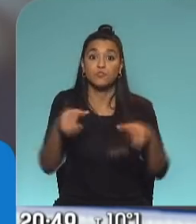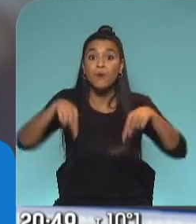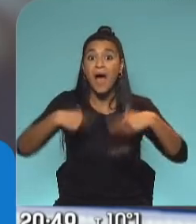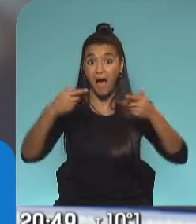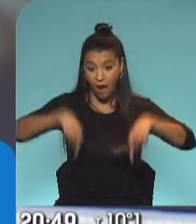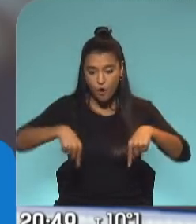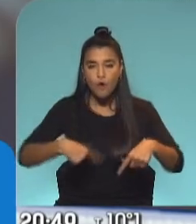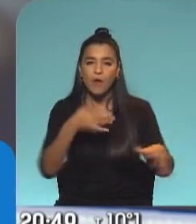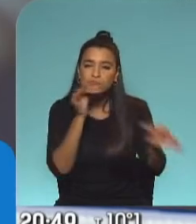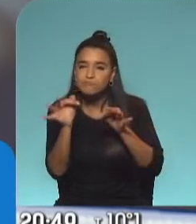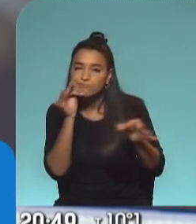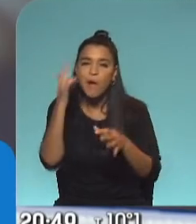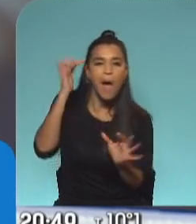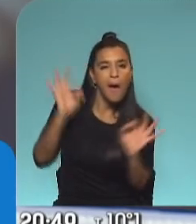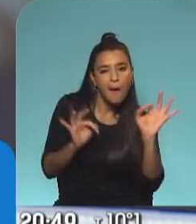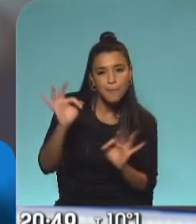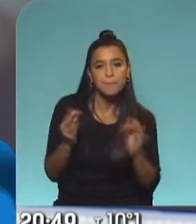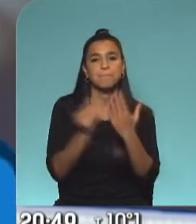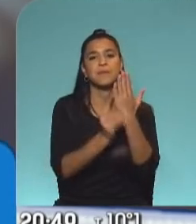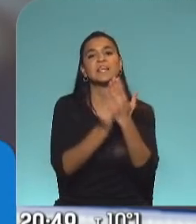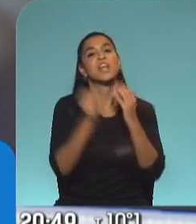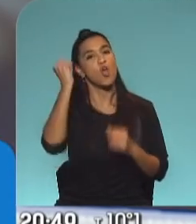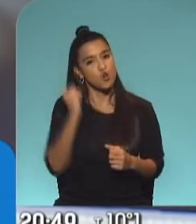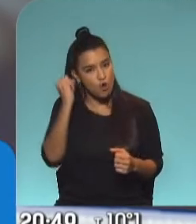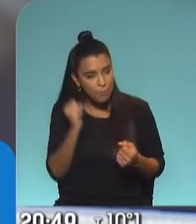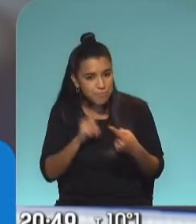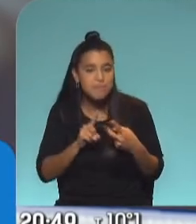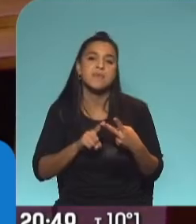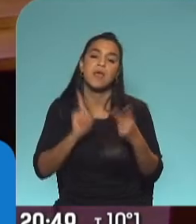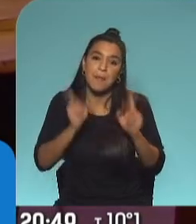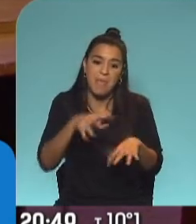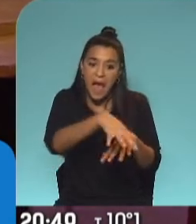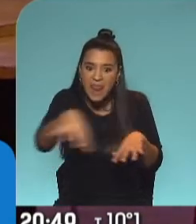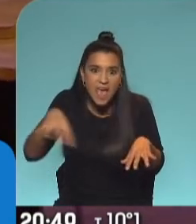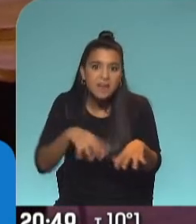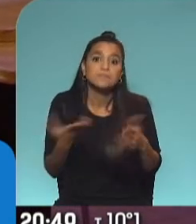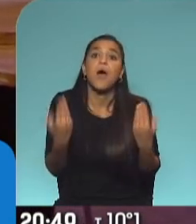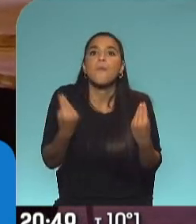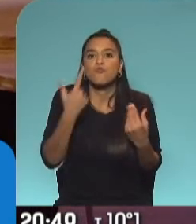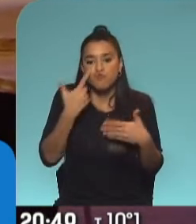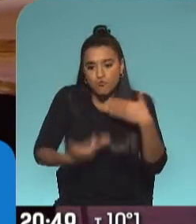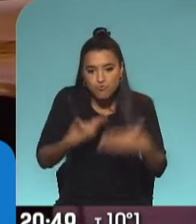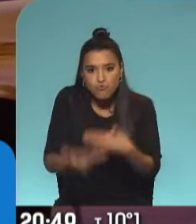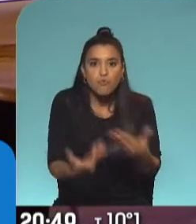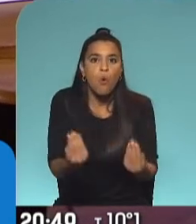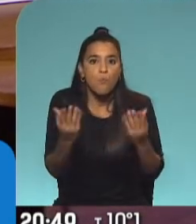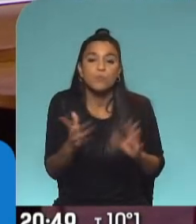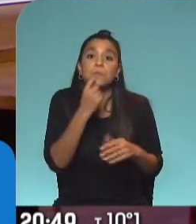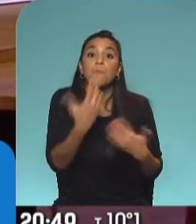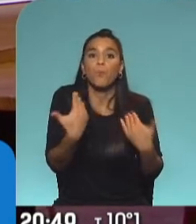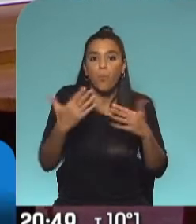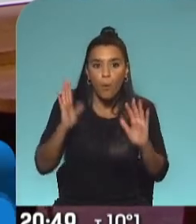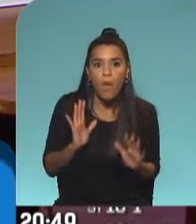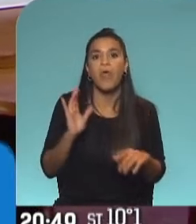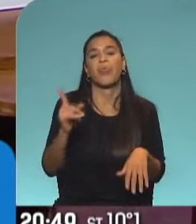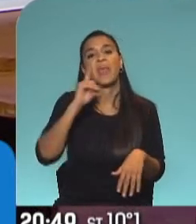plena conversación con el Ministerio de Economía y con el resto de las áreas para ver cómo instrumentar la posibilidad de que haya un ingreso